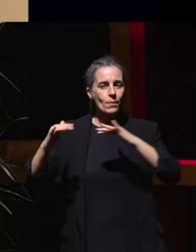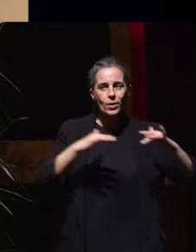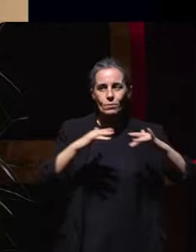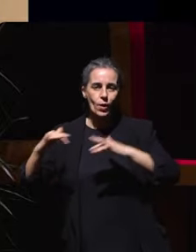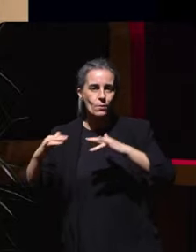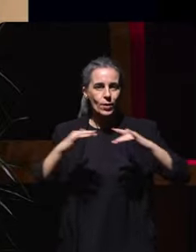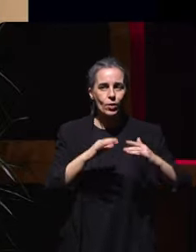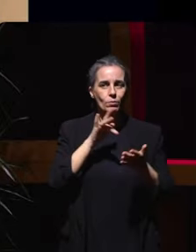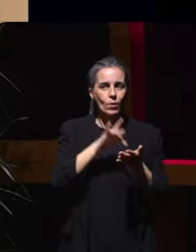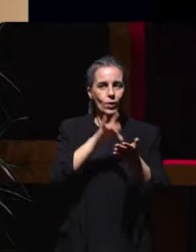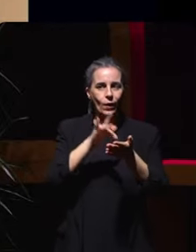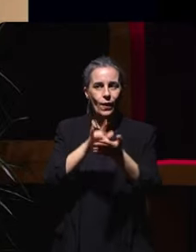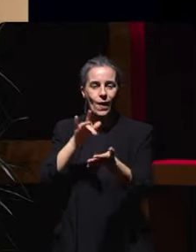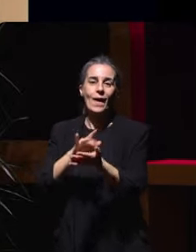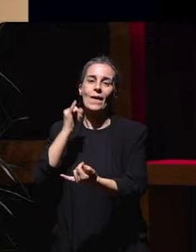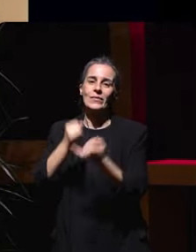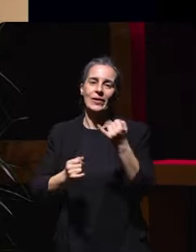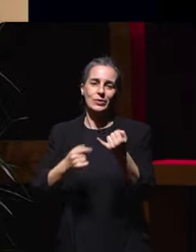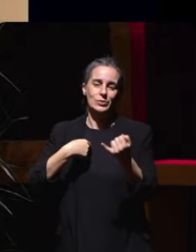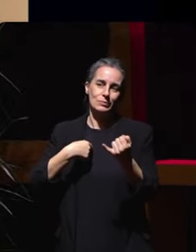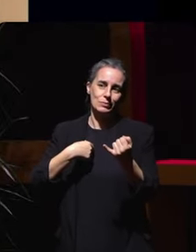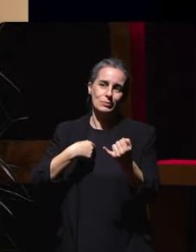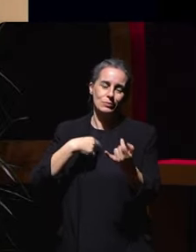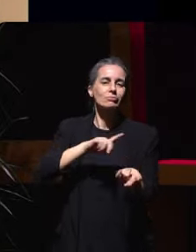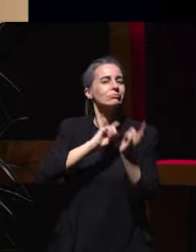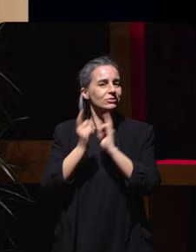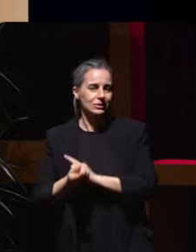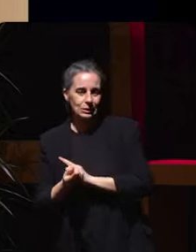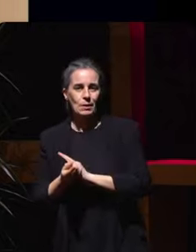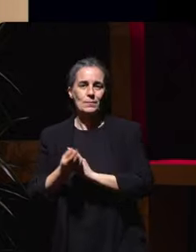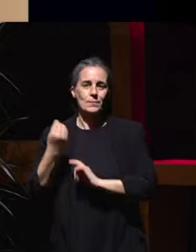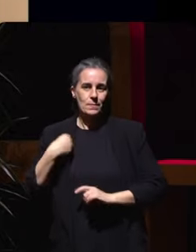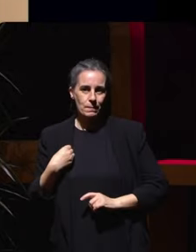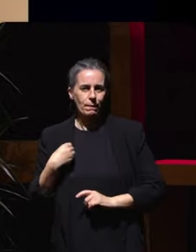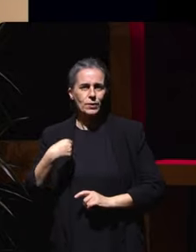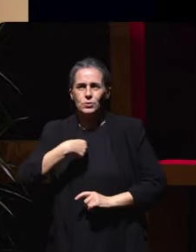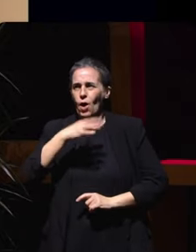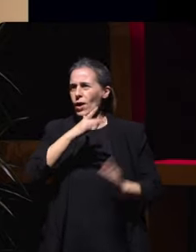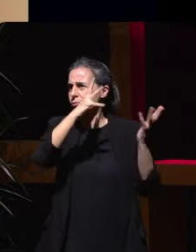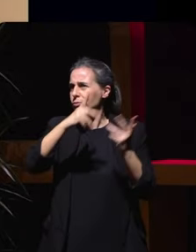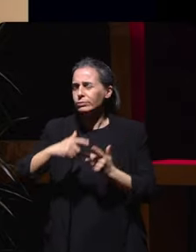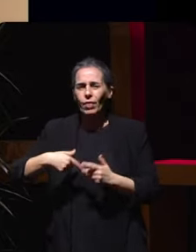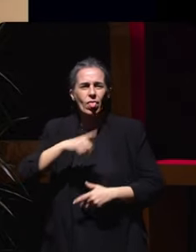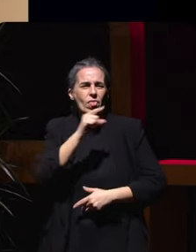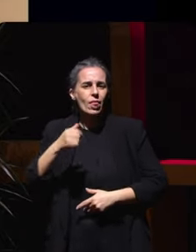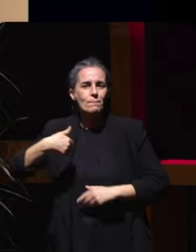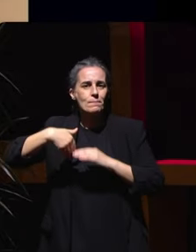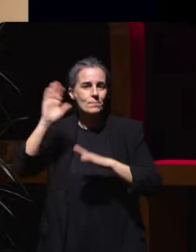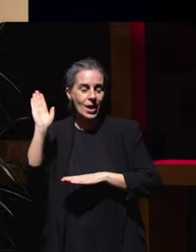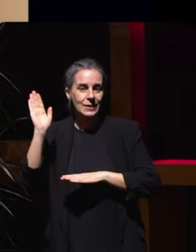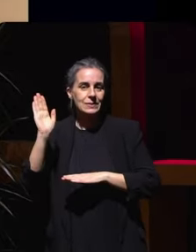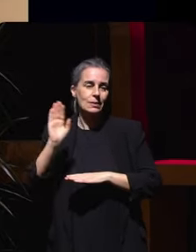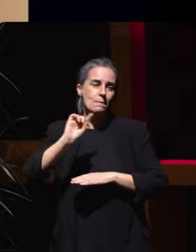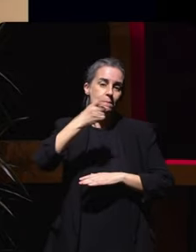Partido. Llevo ya, ya he perdido la cuenta, más de 100 seguro, entre primera y segunda. Y la verdad